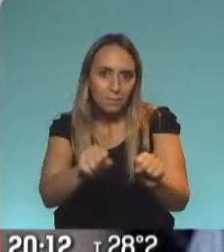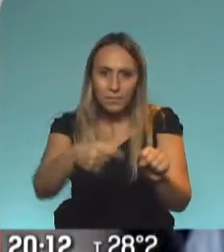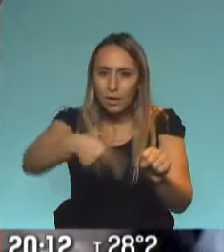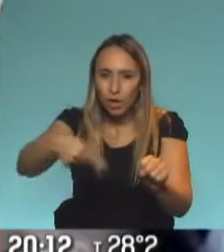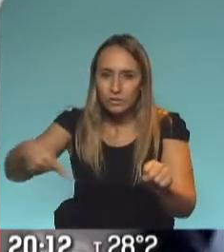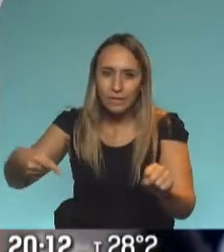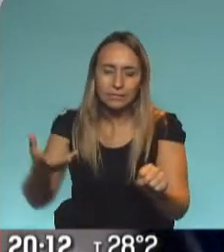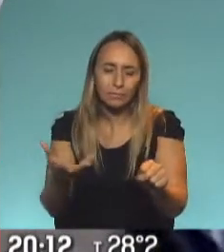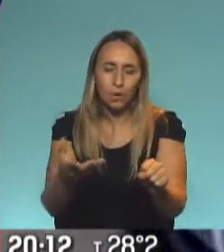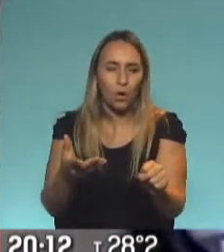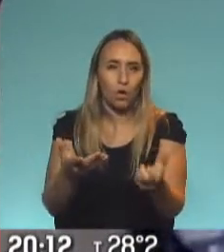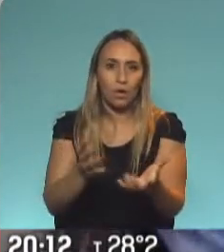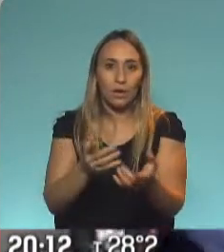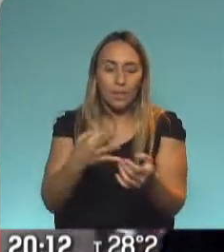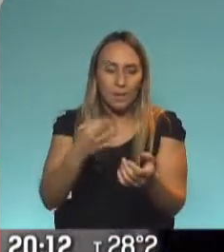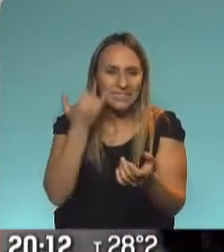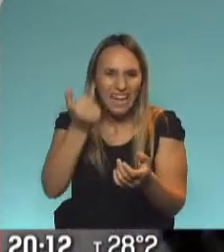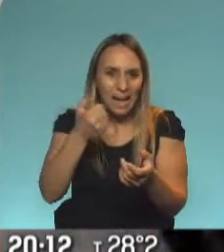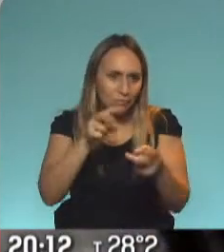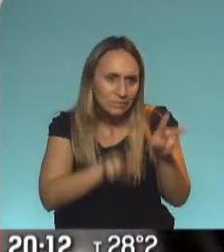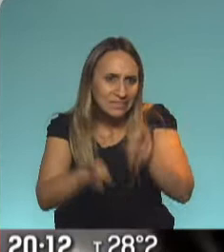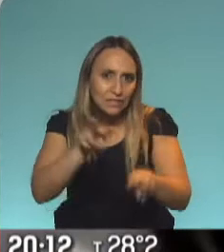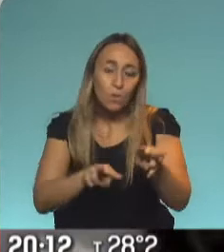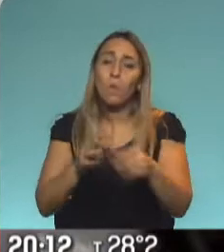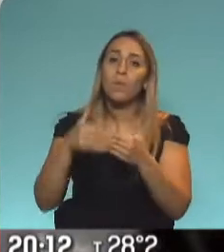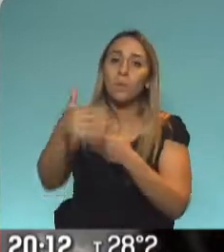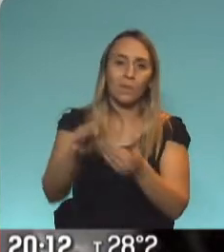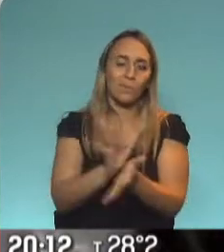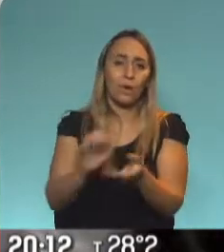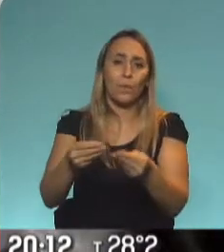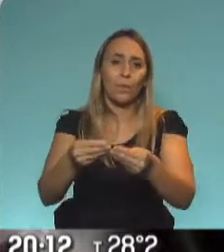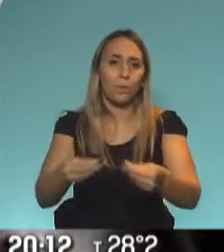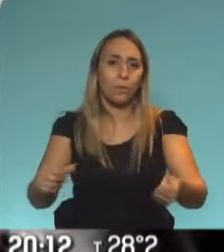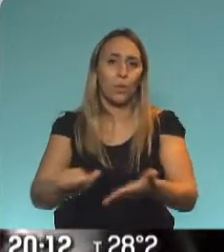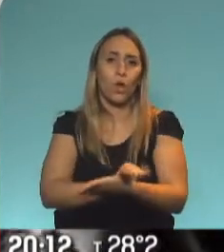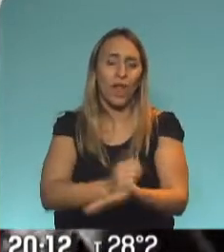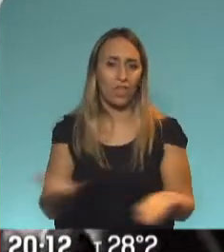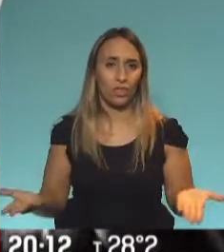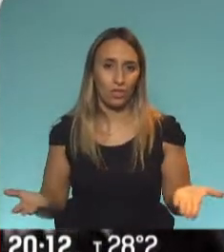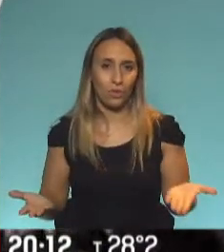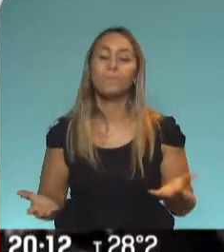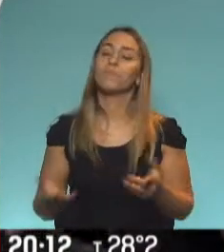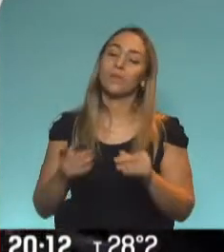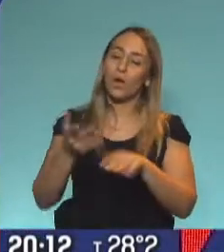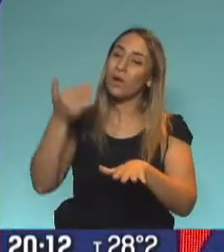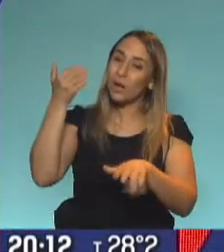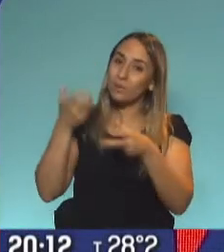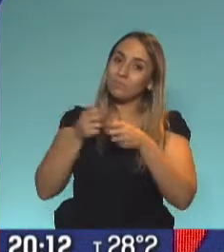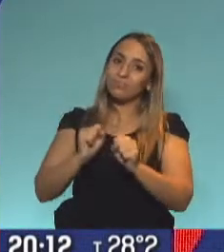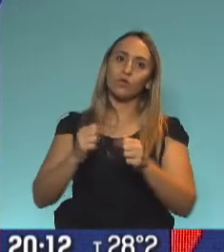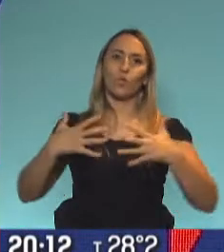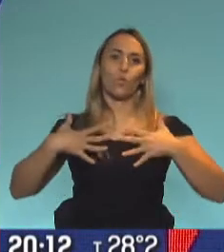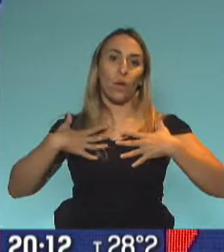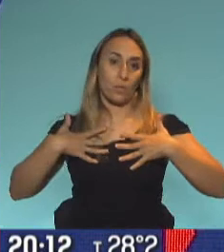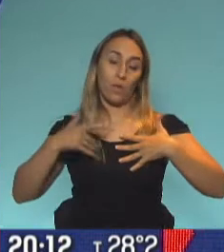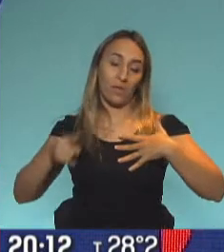encontrar tiempo después. Hay una única explicación, y es que cuando aparecieron los restos, el esqueleto de Facundo Astudillo,